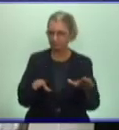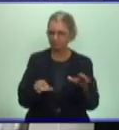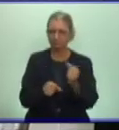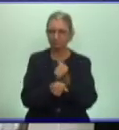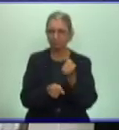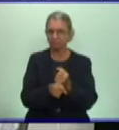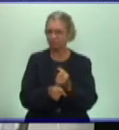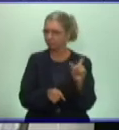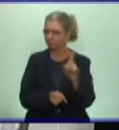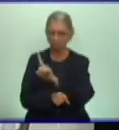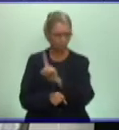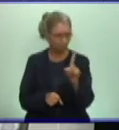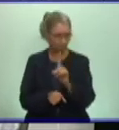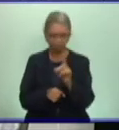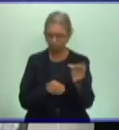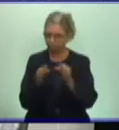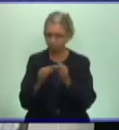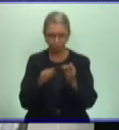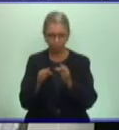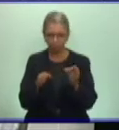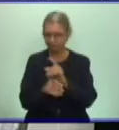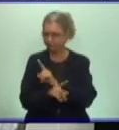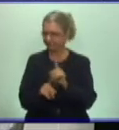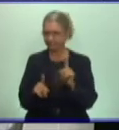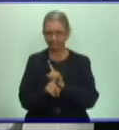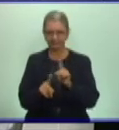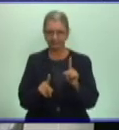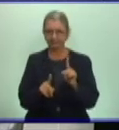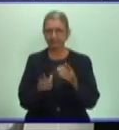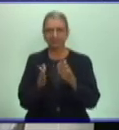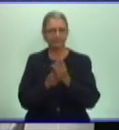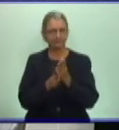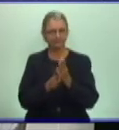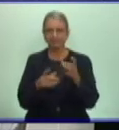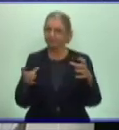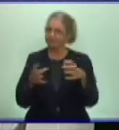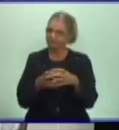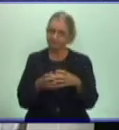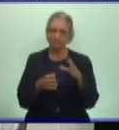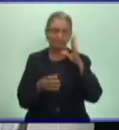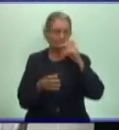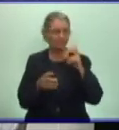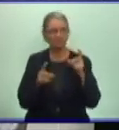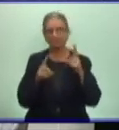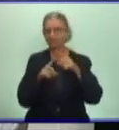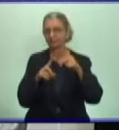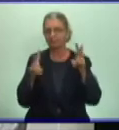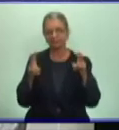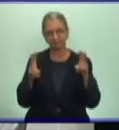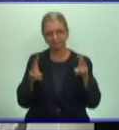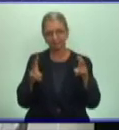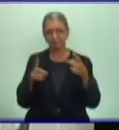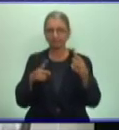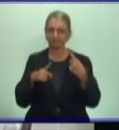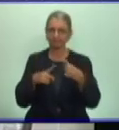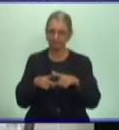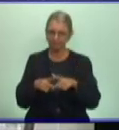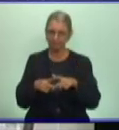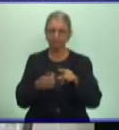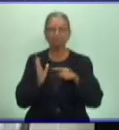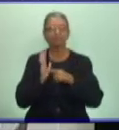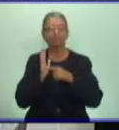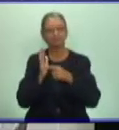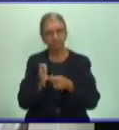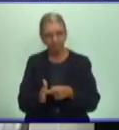integrador no era funcional porque hay un grupo de estudiantes que no lo habían podido desarrollar ni en equipo, ni algunas temáticas lo han podido desarrollar. Claro, claro. Pero sugerimos, como orientamos